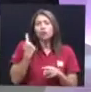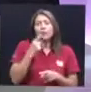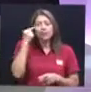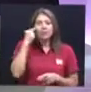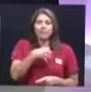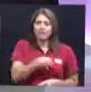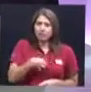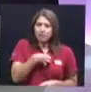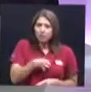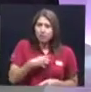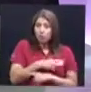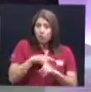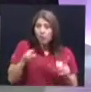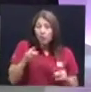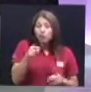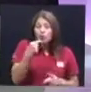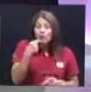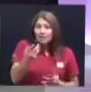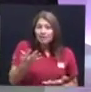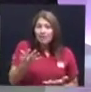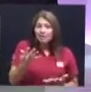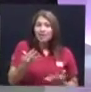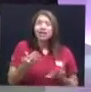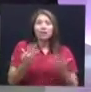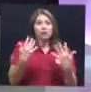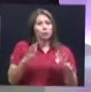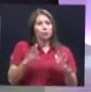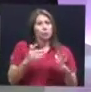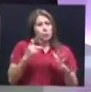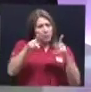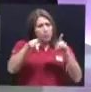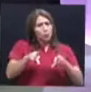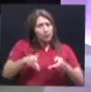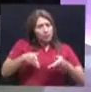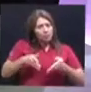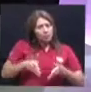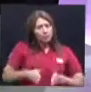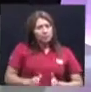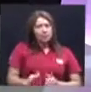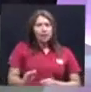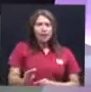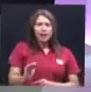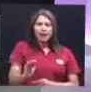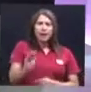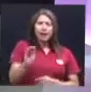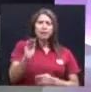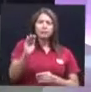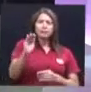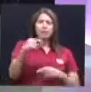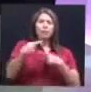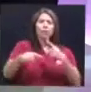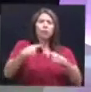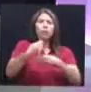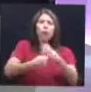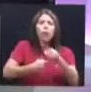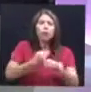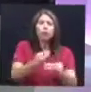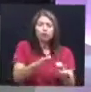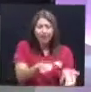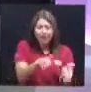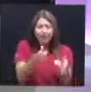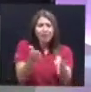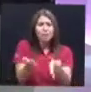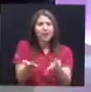decir se crece y se muere en una tierra que tiene eso atorado es su tierra Porque por